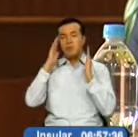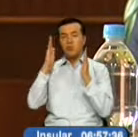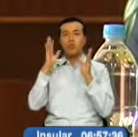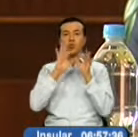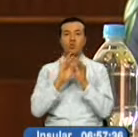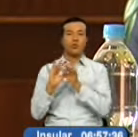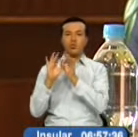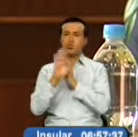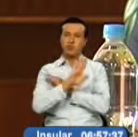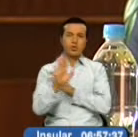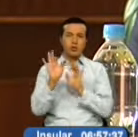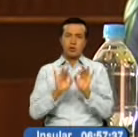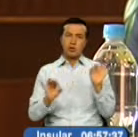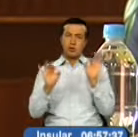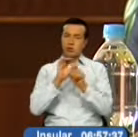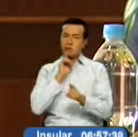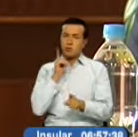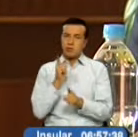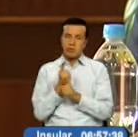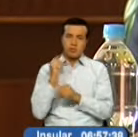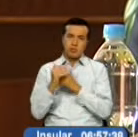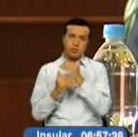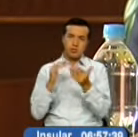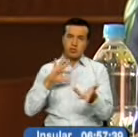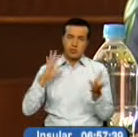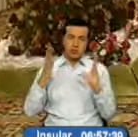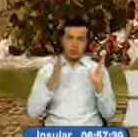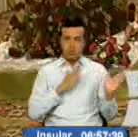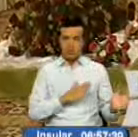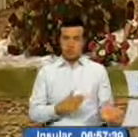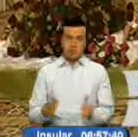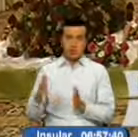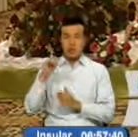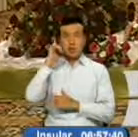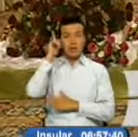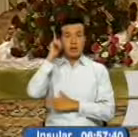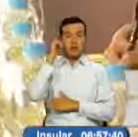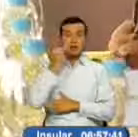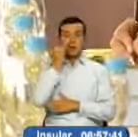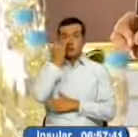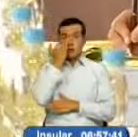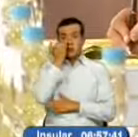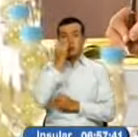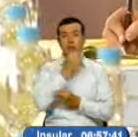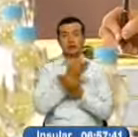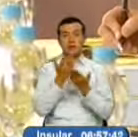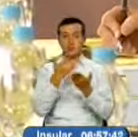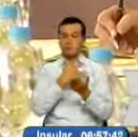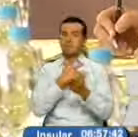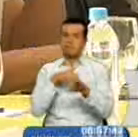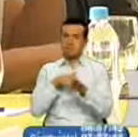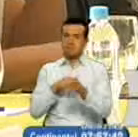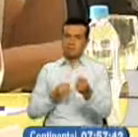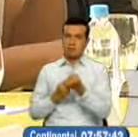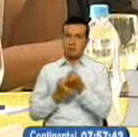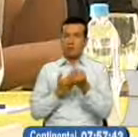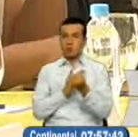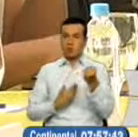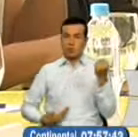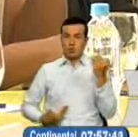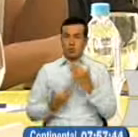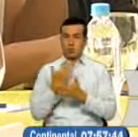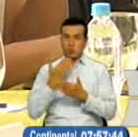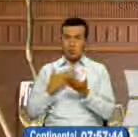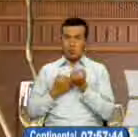unidos. Ustedes son parte fundamental de este proceso revolucionario. Los líderes indígenas expresaron su respaldo al nuevo gobierno para un trabajo